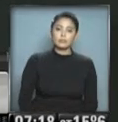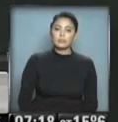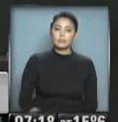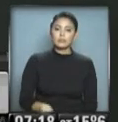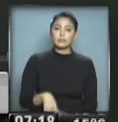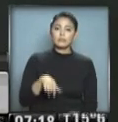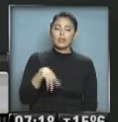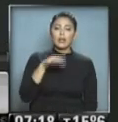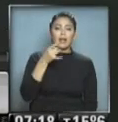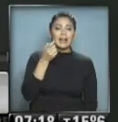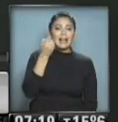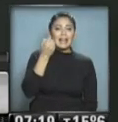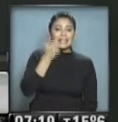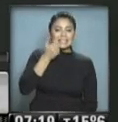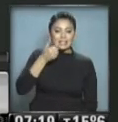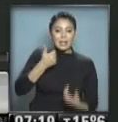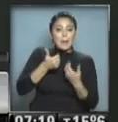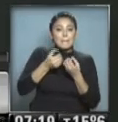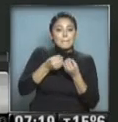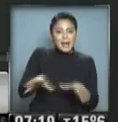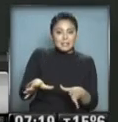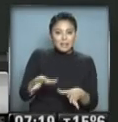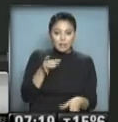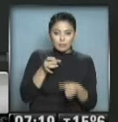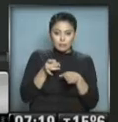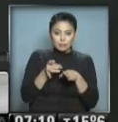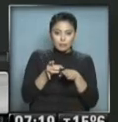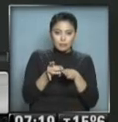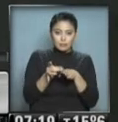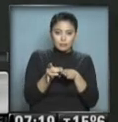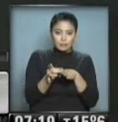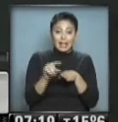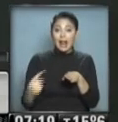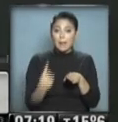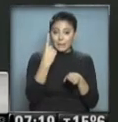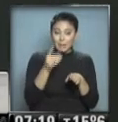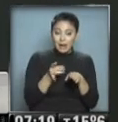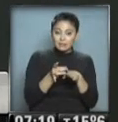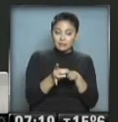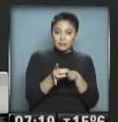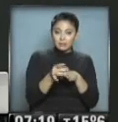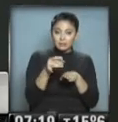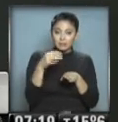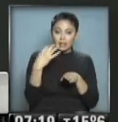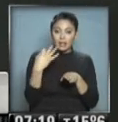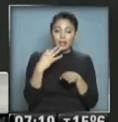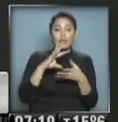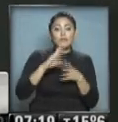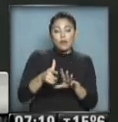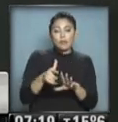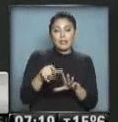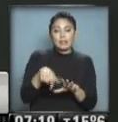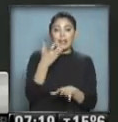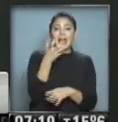estaba a punto de salir a prestar servicio y era la primer formación que tenía este dispositivo, es decir,